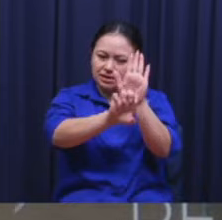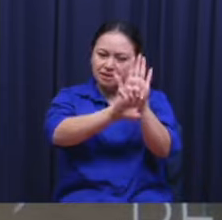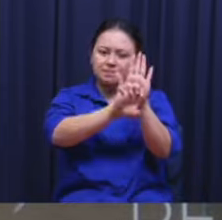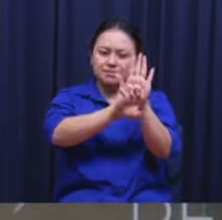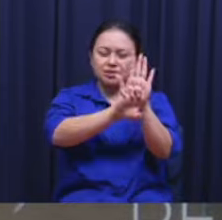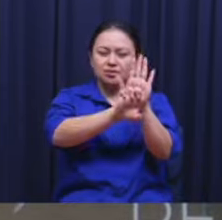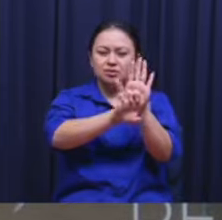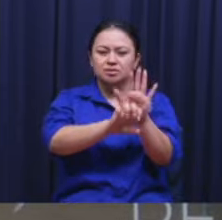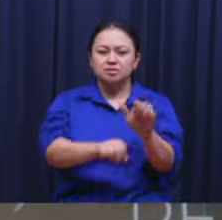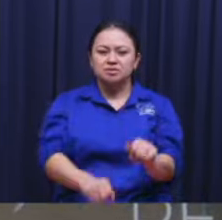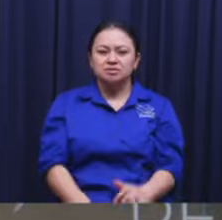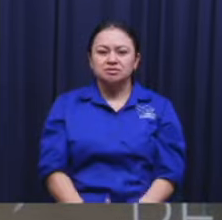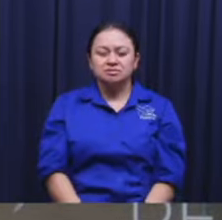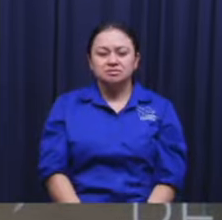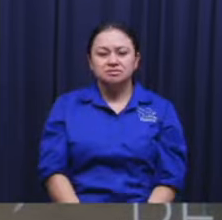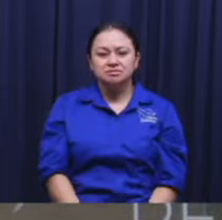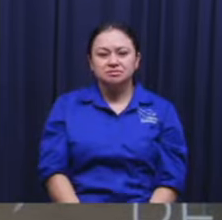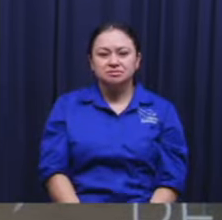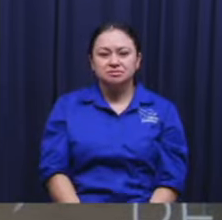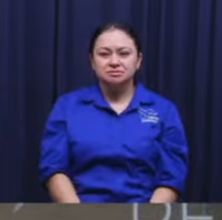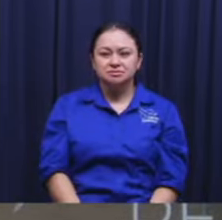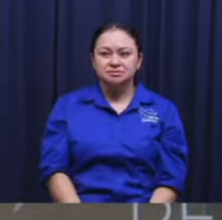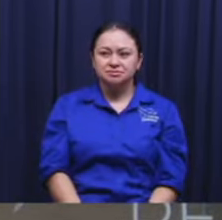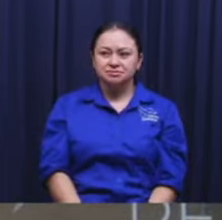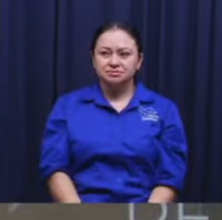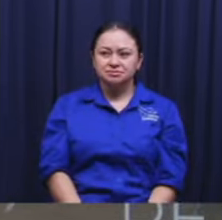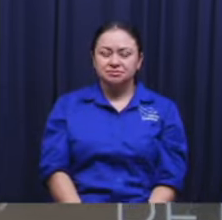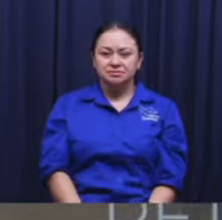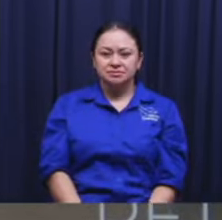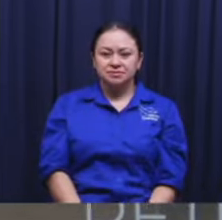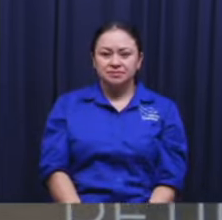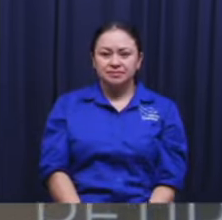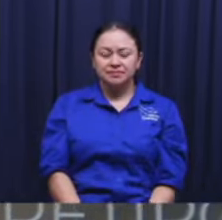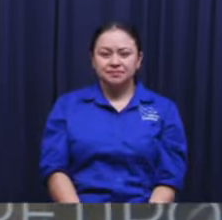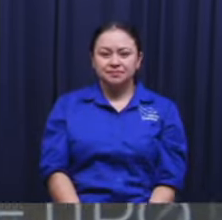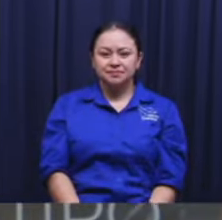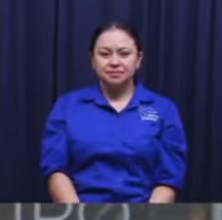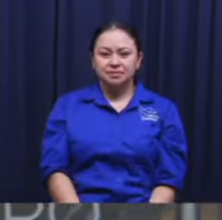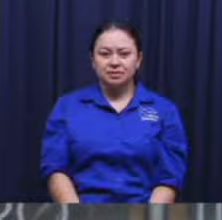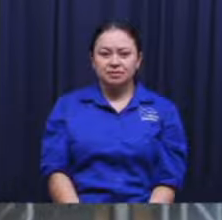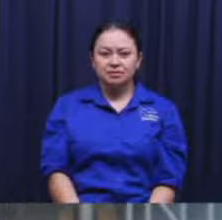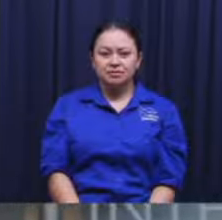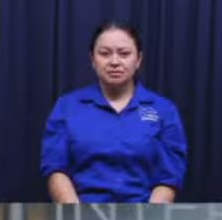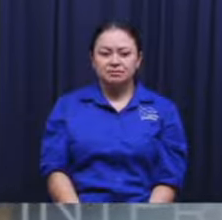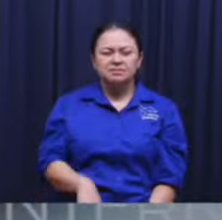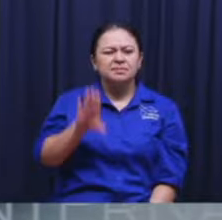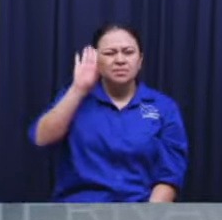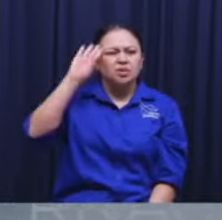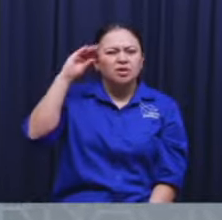Ayúdame, Padre Santo, por favor, para no decir cosas que no son, ¿verdad? Pero digamos, ¿usted por qué cree